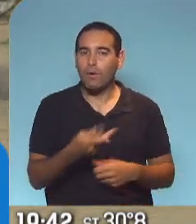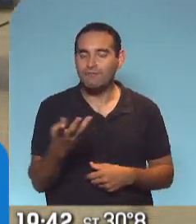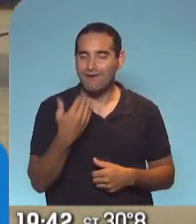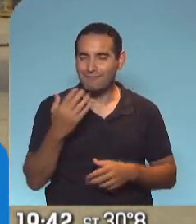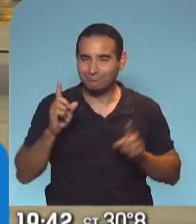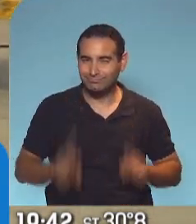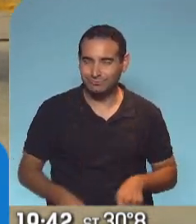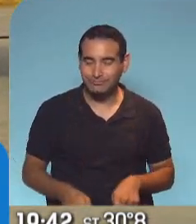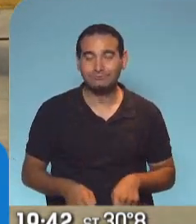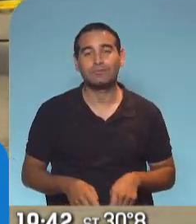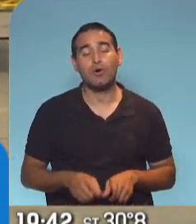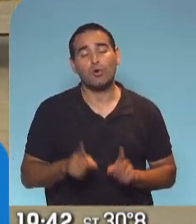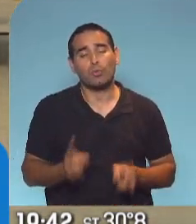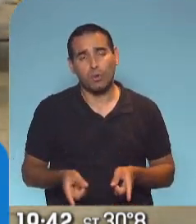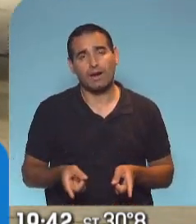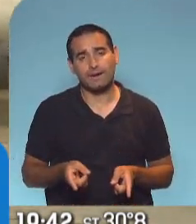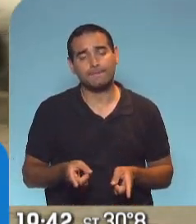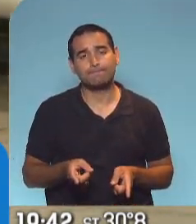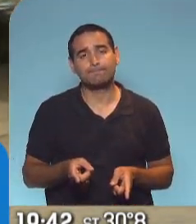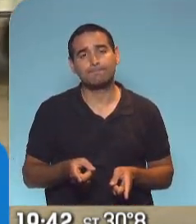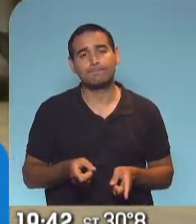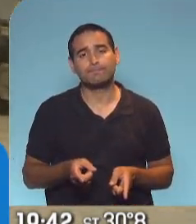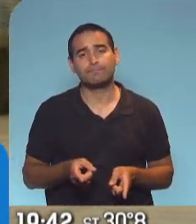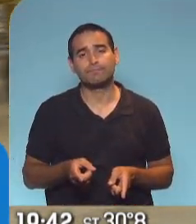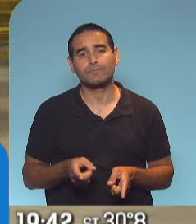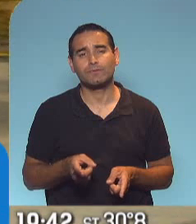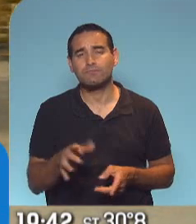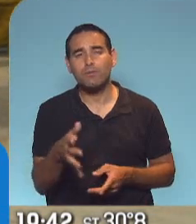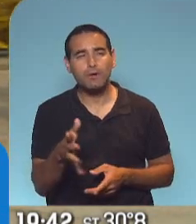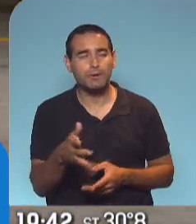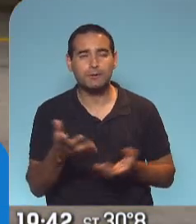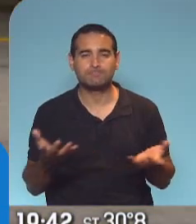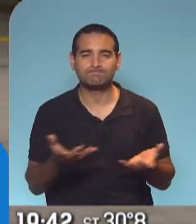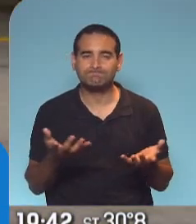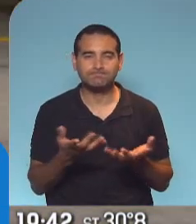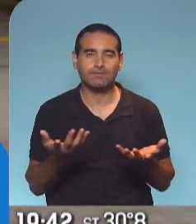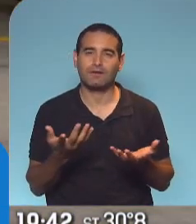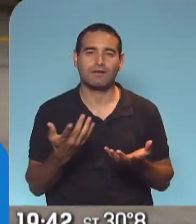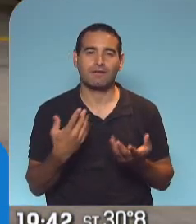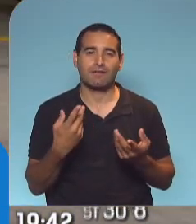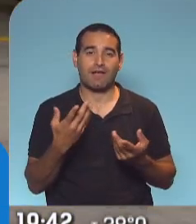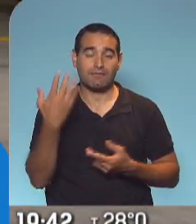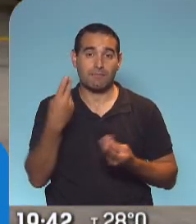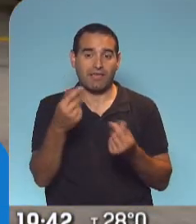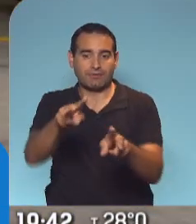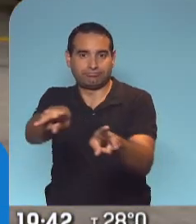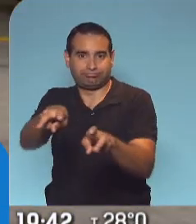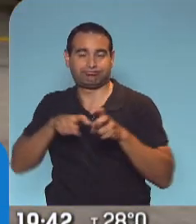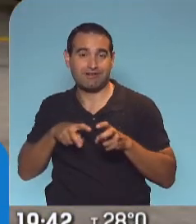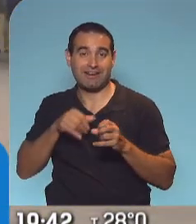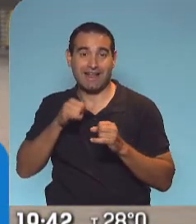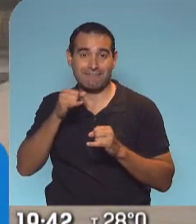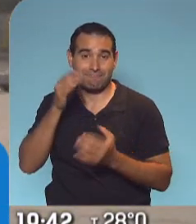bueno, tengamos en cuenta que algo así como la mitad de la facturación de la compañía tiene